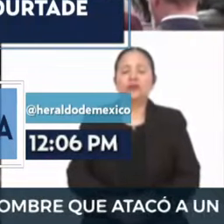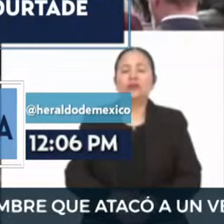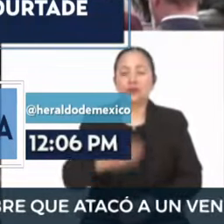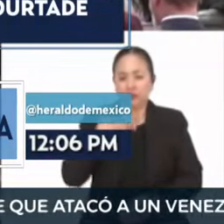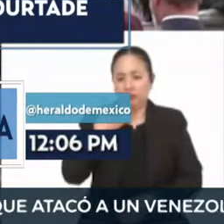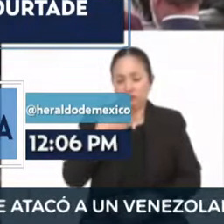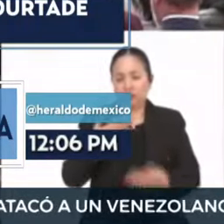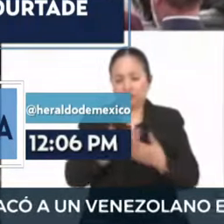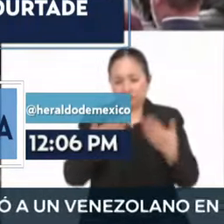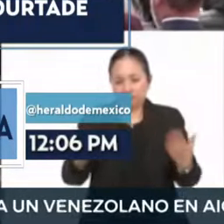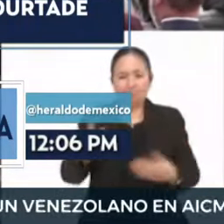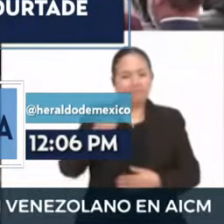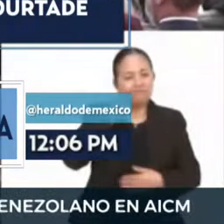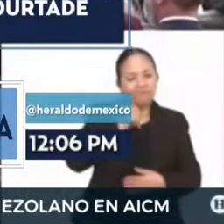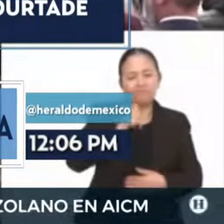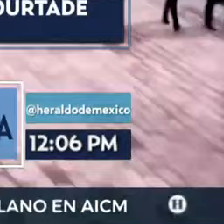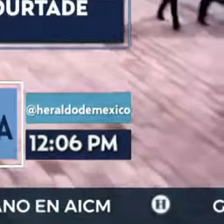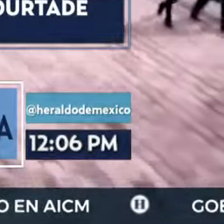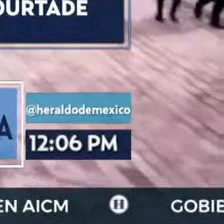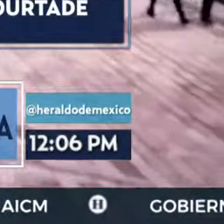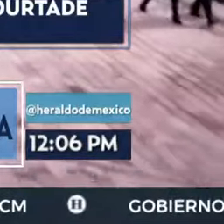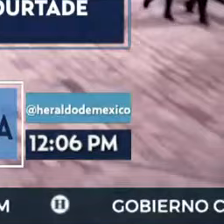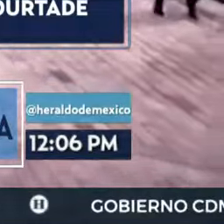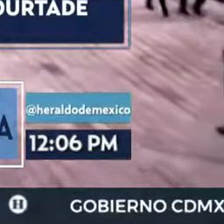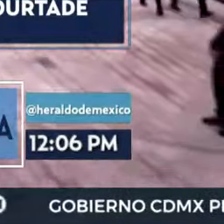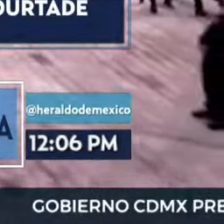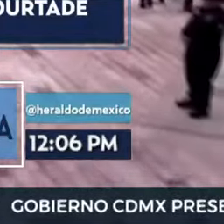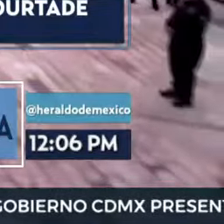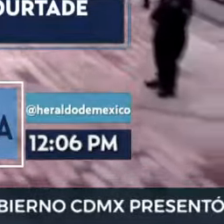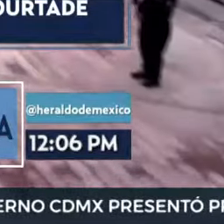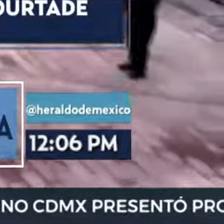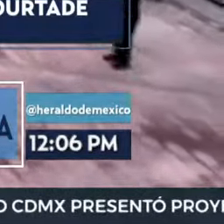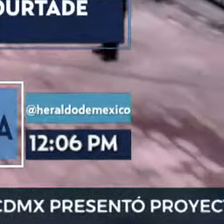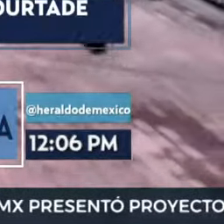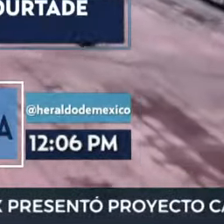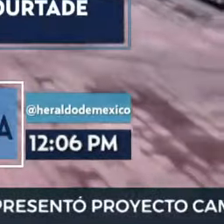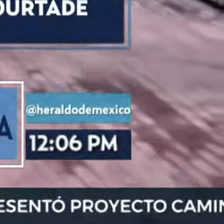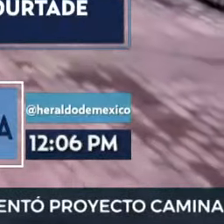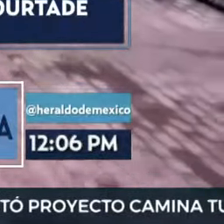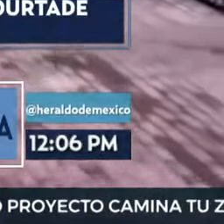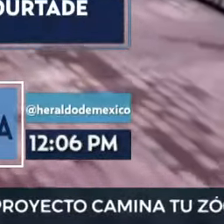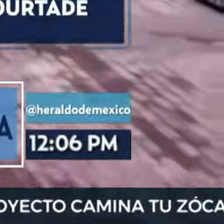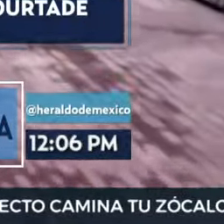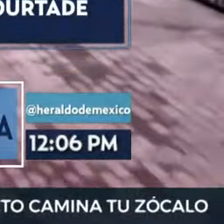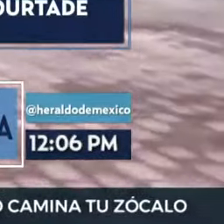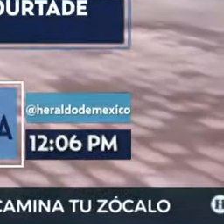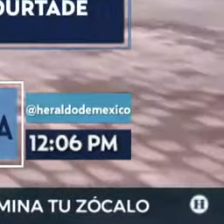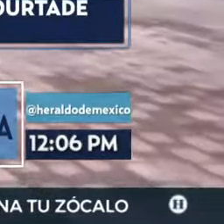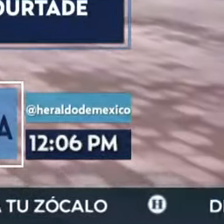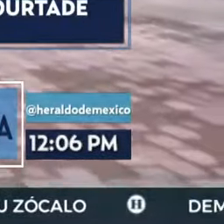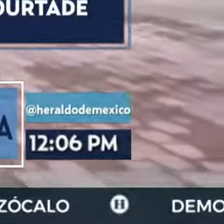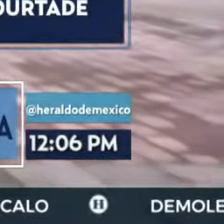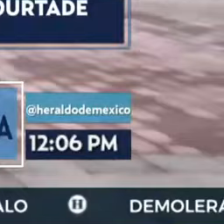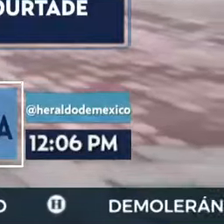invitados especiales, en la cual pues Ernestina Godoy dijo que presentaba su cuarto y último informe de gobierno.